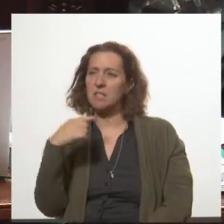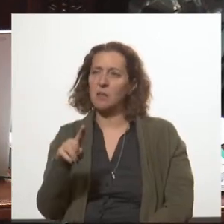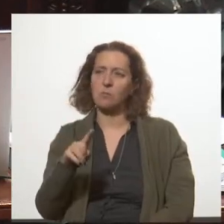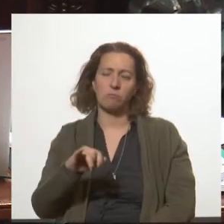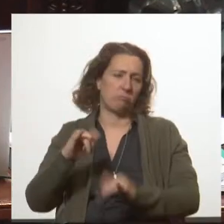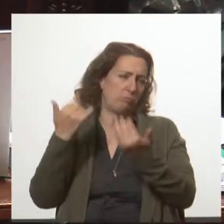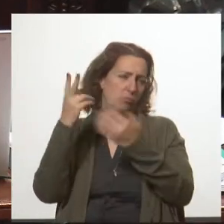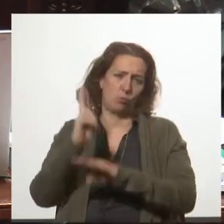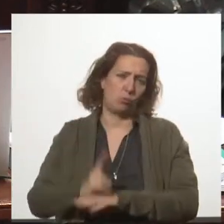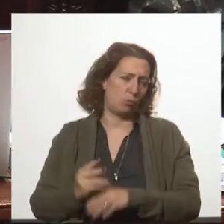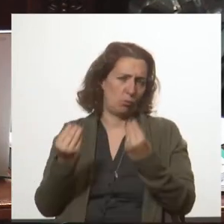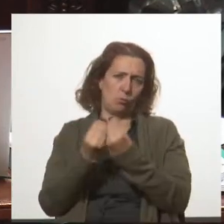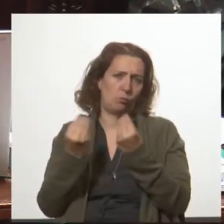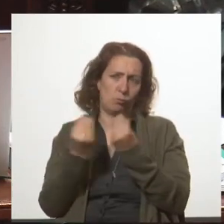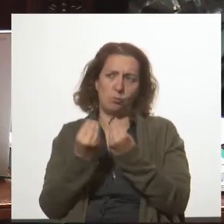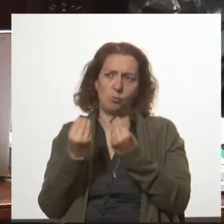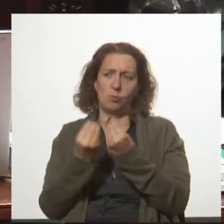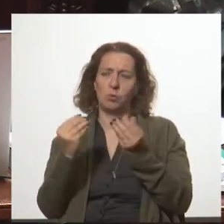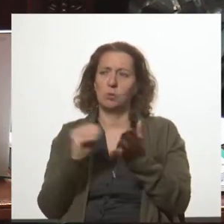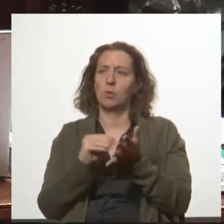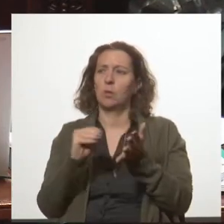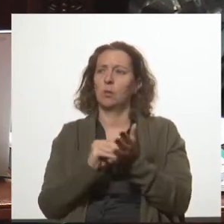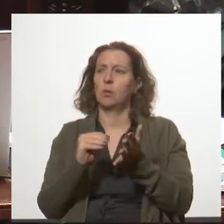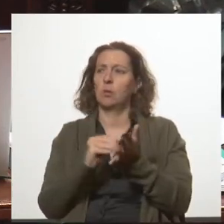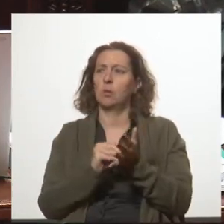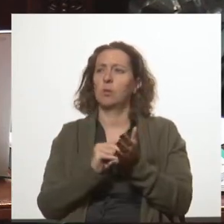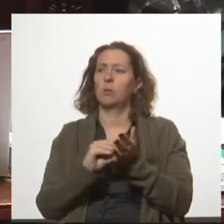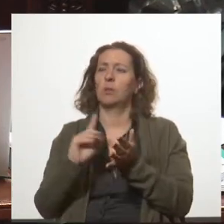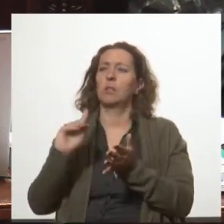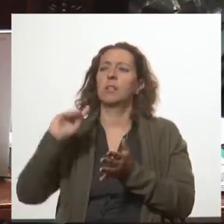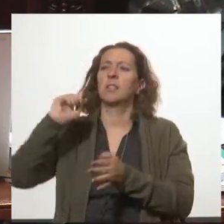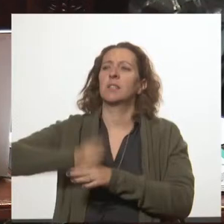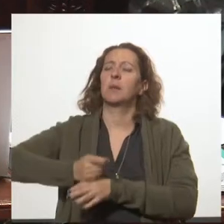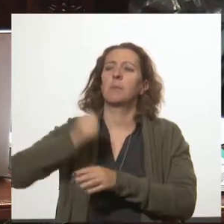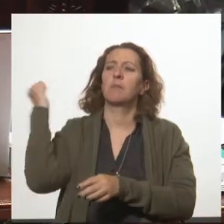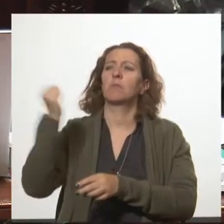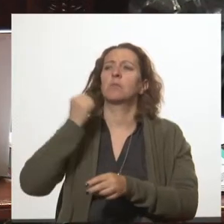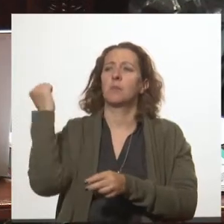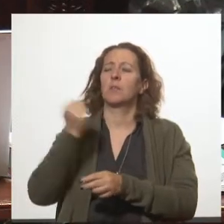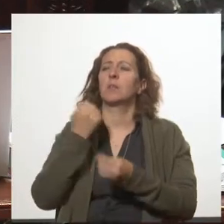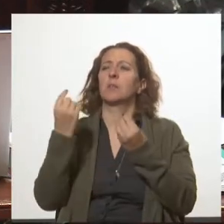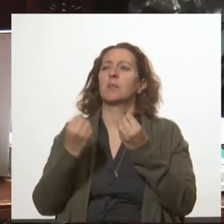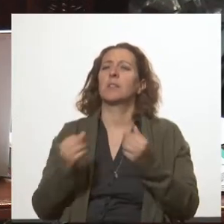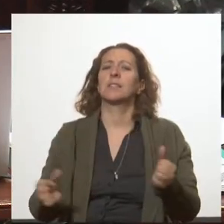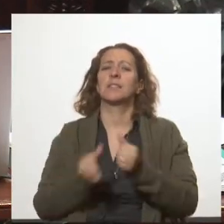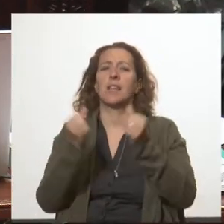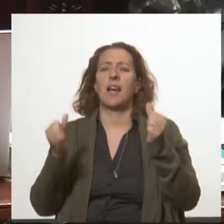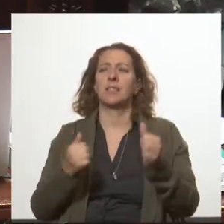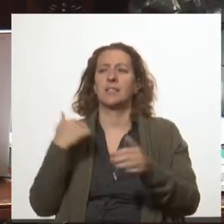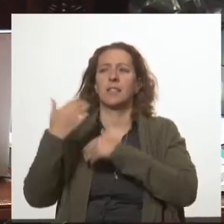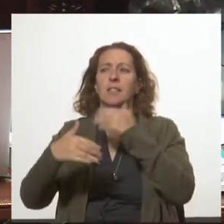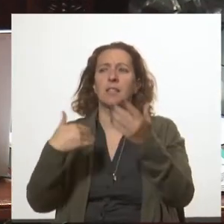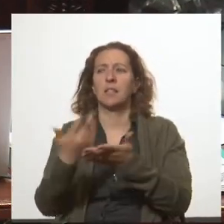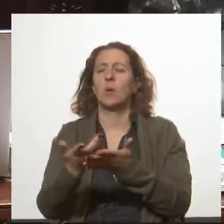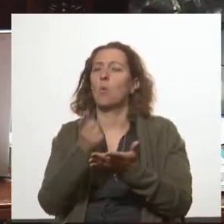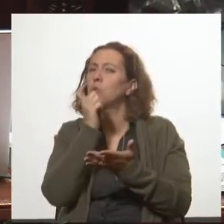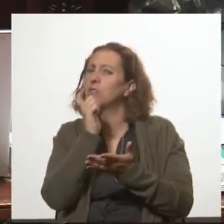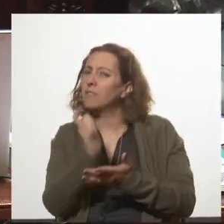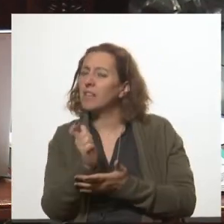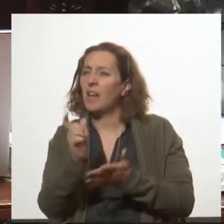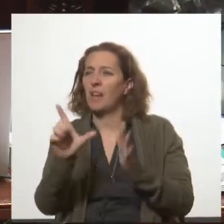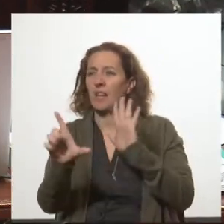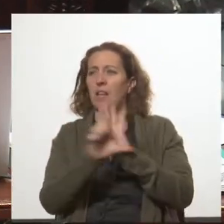expresado urbi et orbi como el dictamen fundamental sobre el que se construía el andamiaje de justificar legalmente